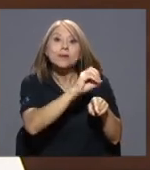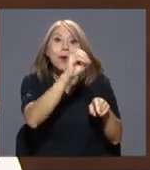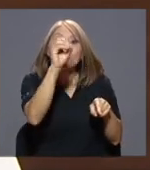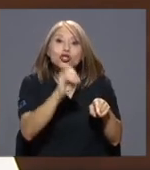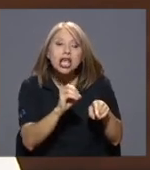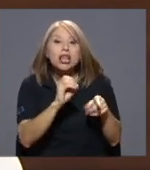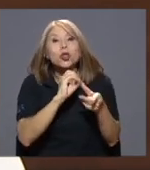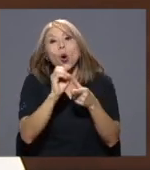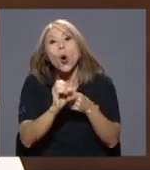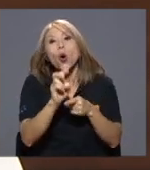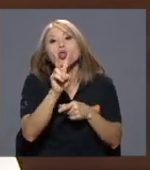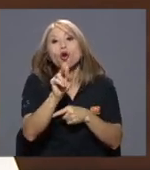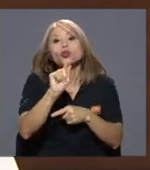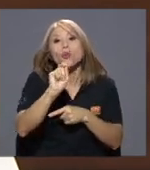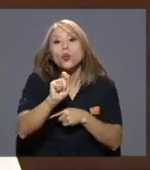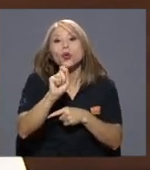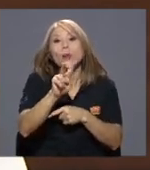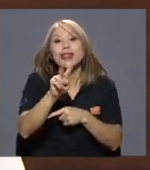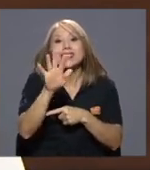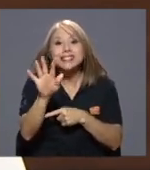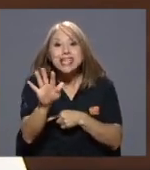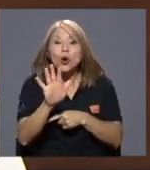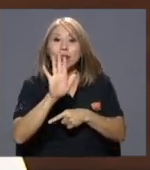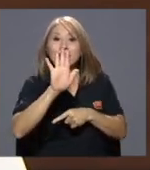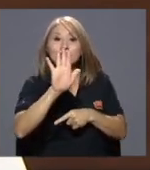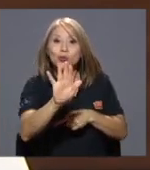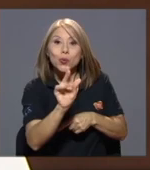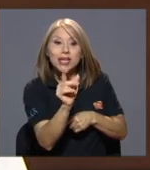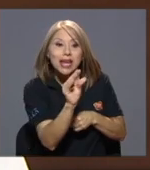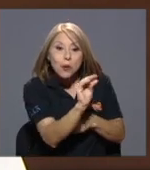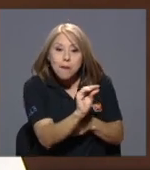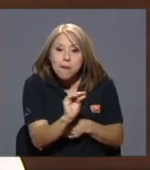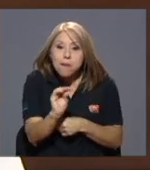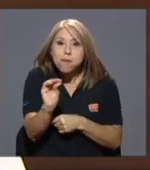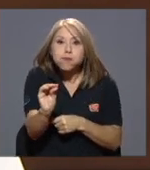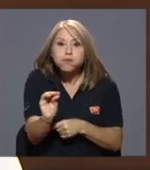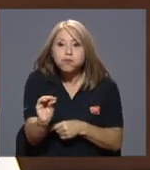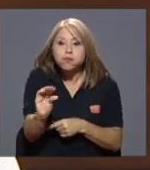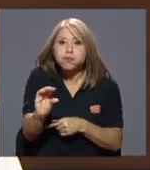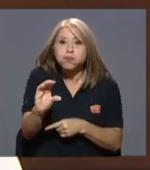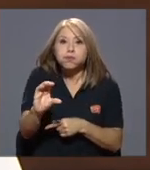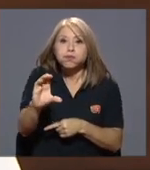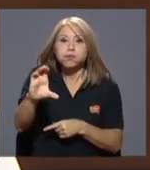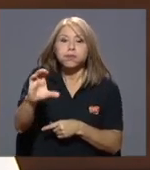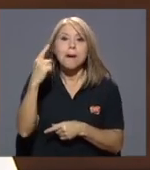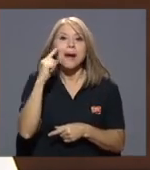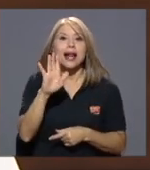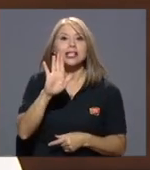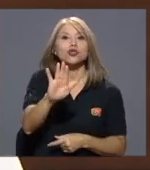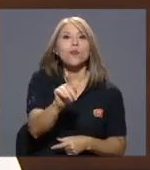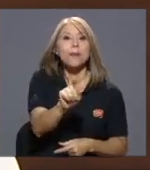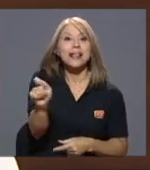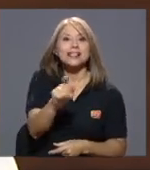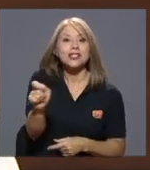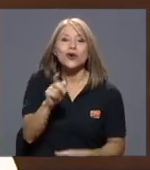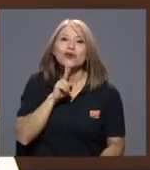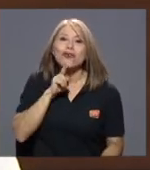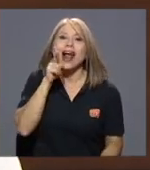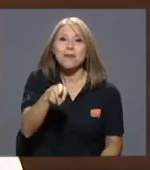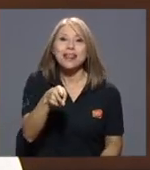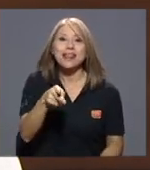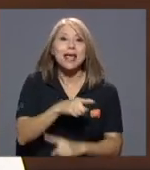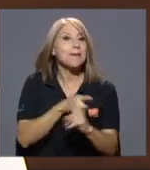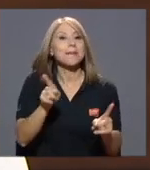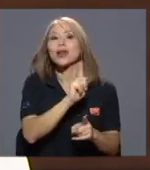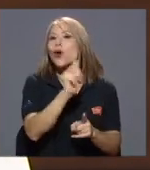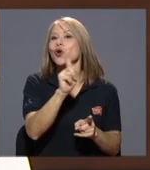2,25%, dependiendo si es crédito o débito, lo podemos ver ahora, que usted puede ir viendo cómo se le acumula para su pensión realmente y no que entre en un fondo como el de